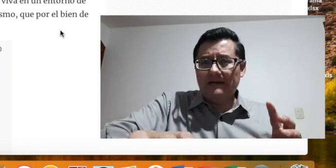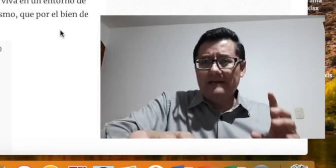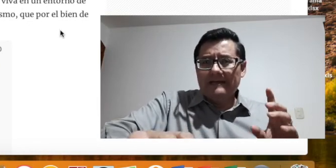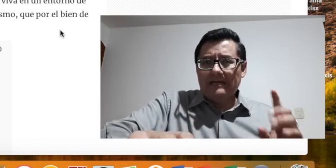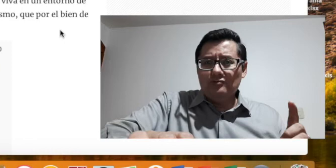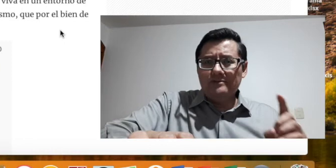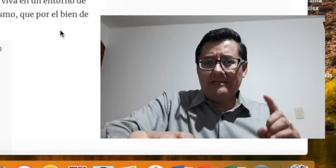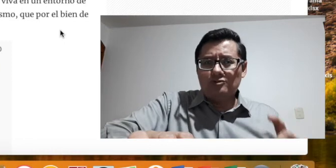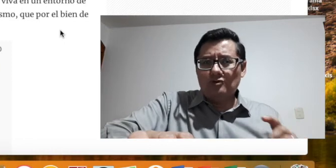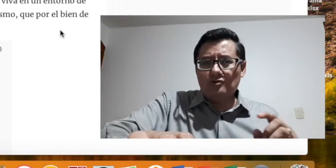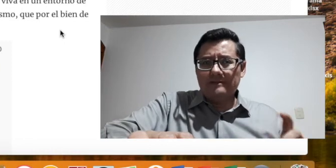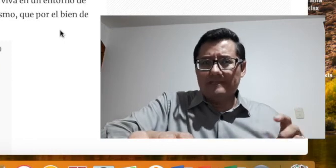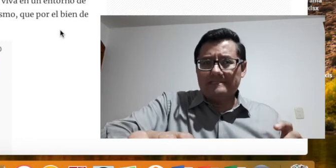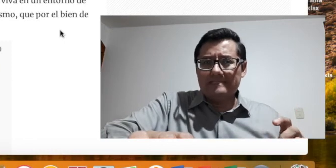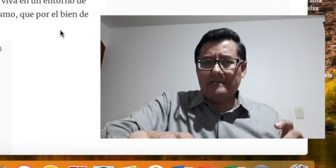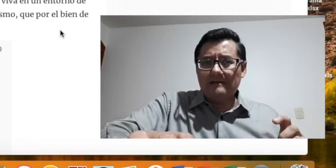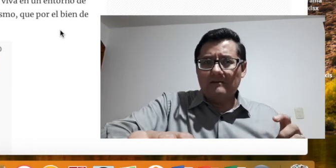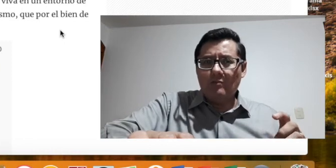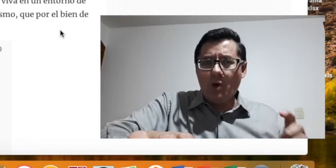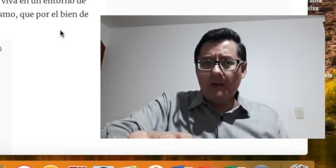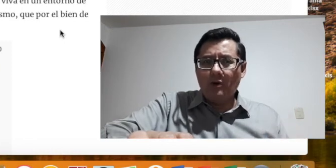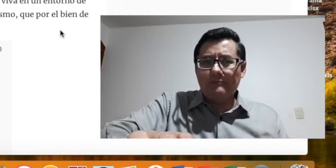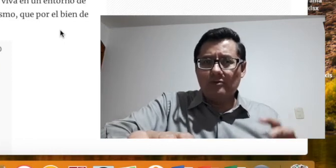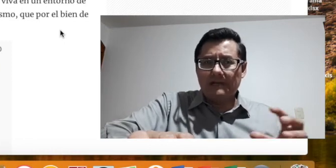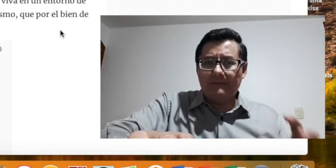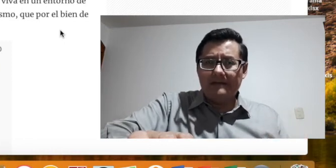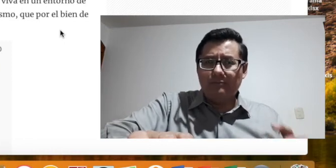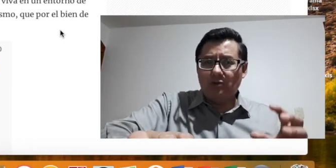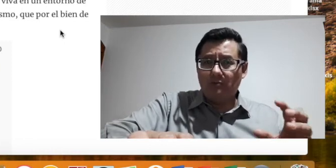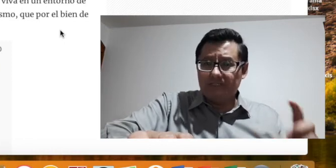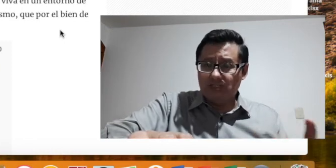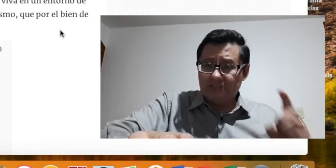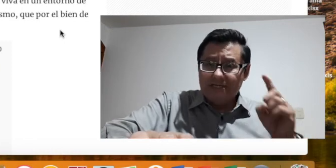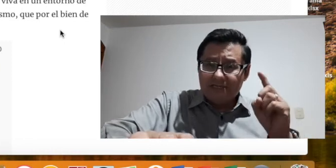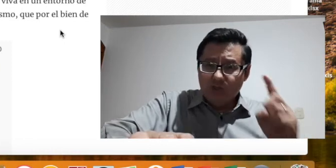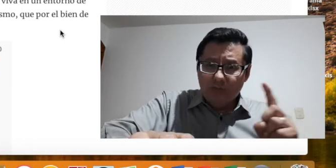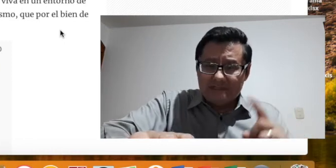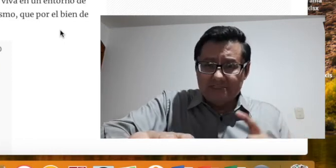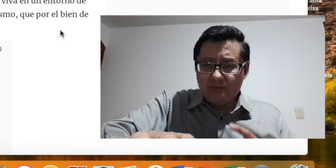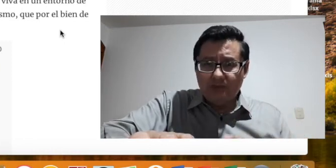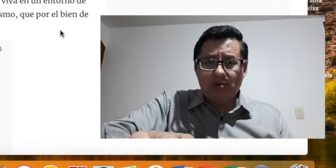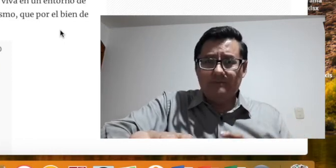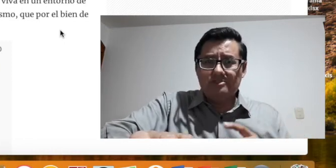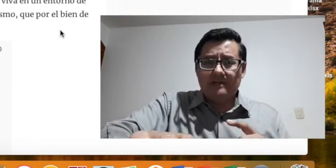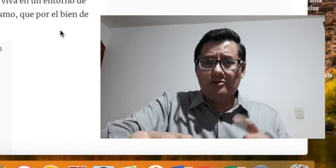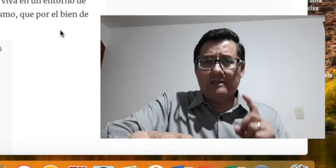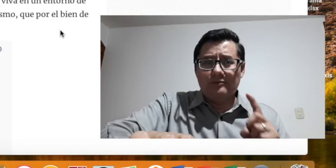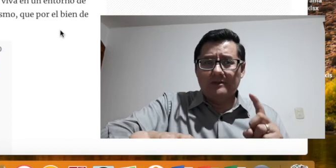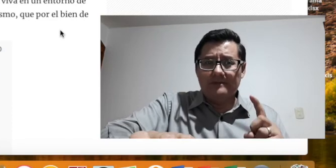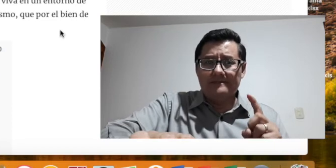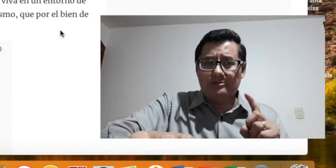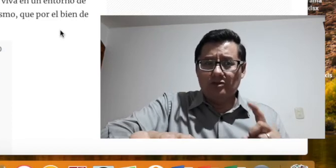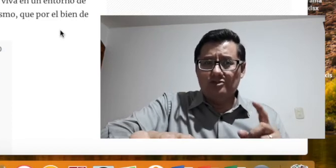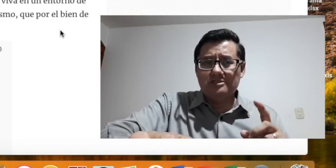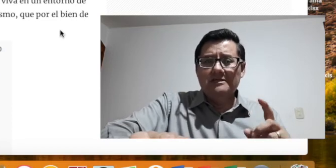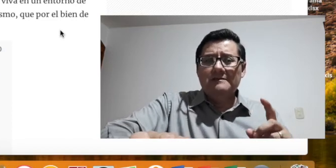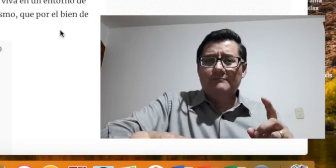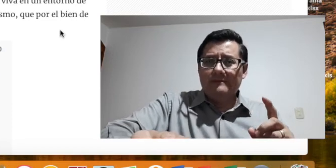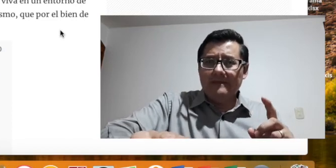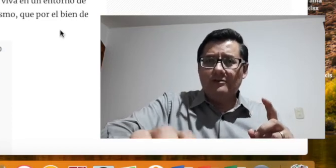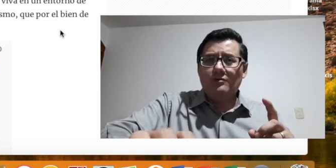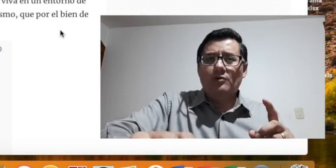población viva en un entorno de bienestar. Vuelvo a proclamar por convicción y humanismo, dijo López Obrador, que por el bien de